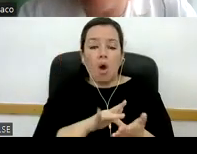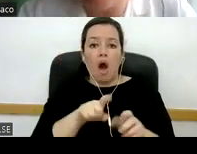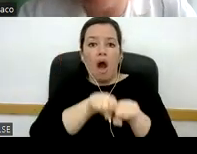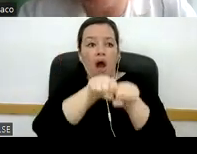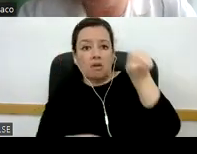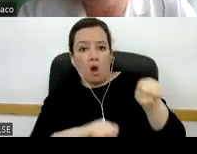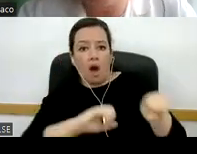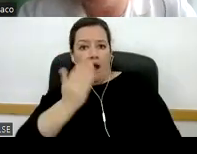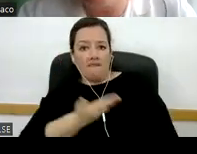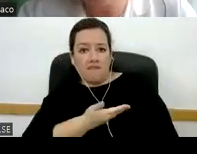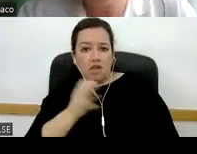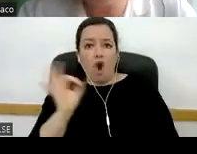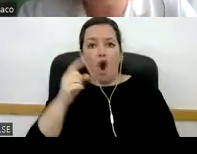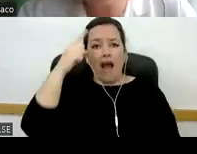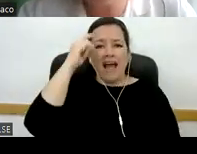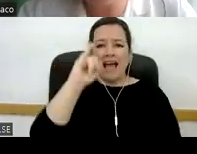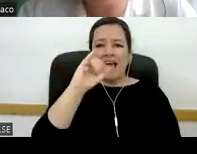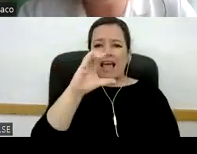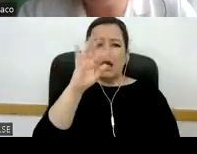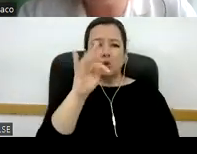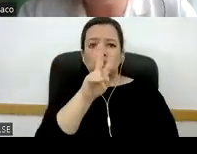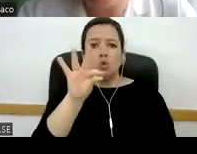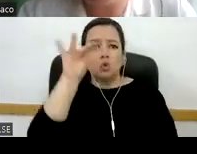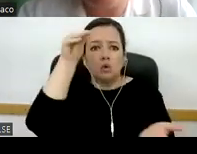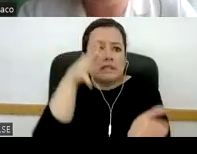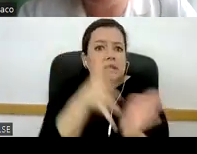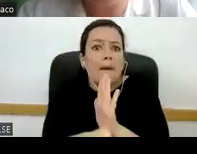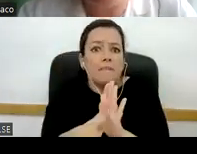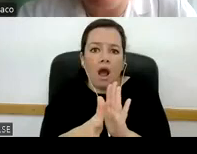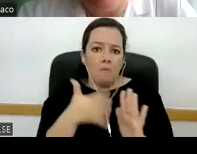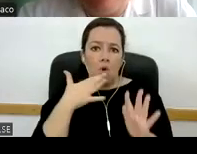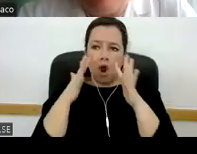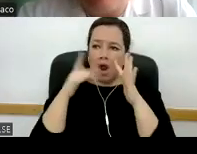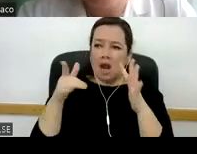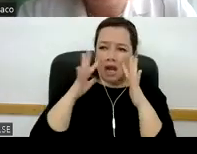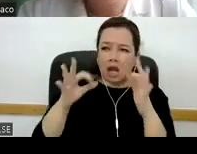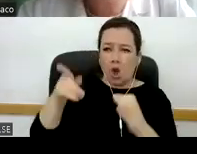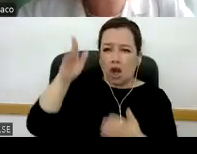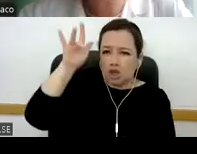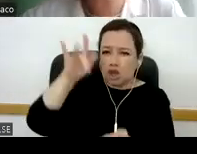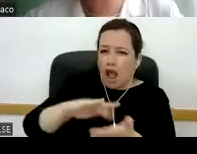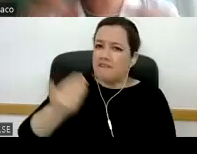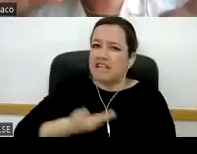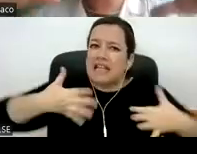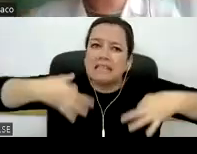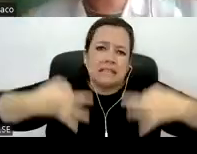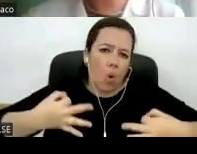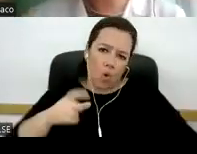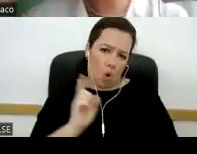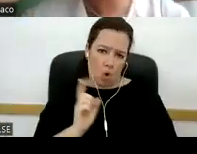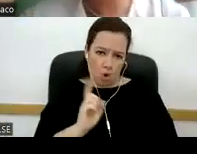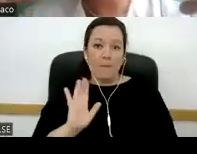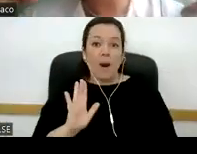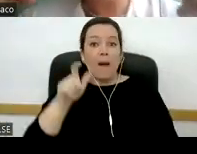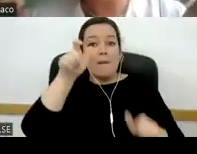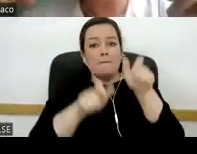cardiovascular, es decir, un infarto o un ictus, por ejemplo, en la persona que más riesgo cardiovascular tiene. Sí que suele ser, si cogiésemos toda la población,